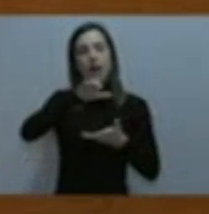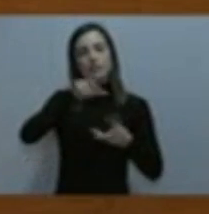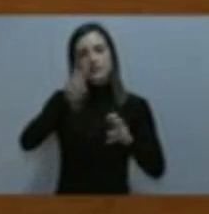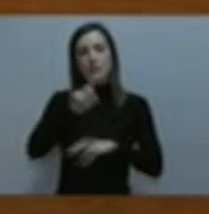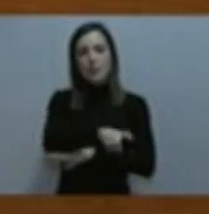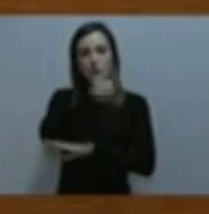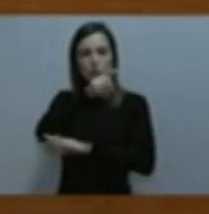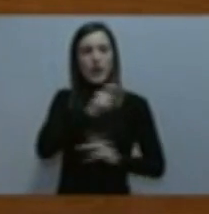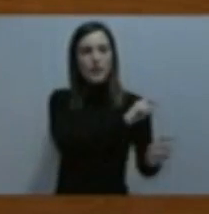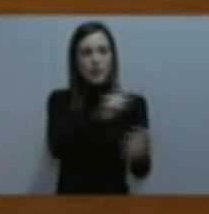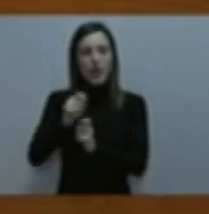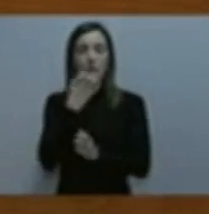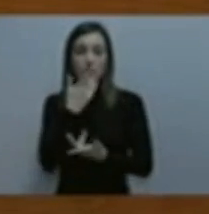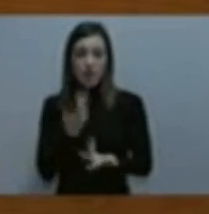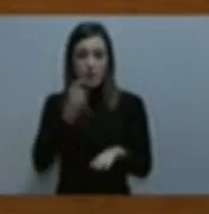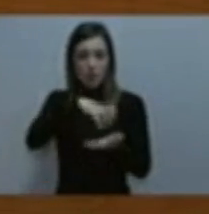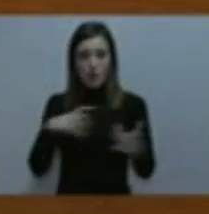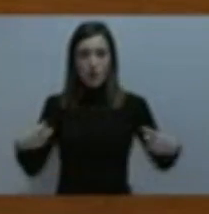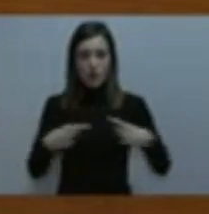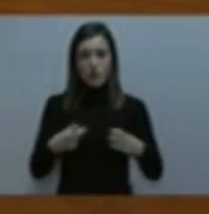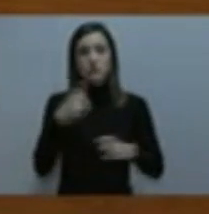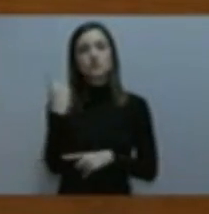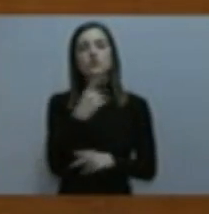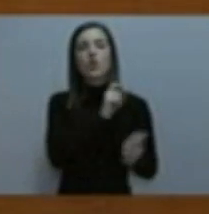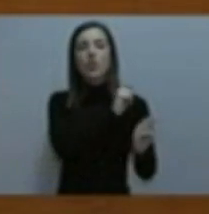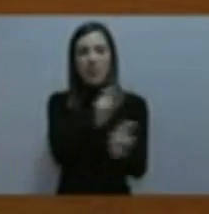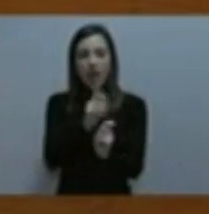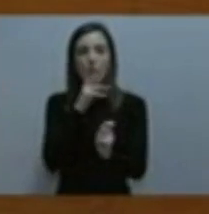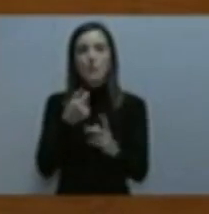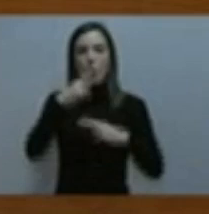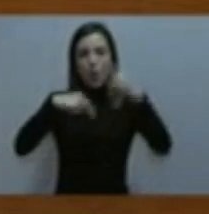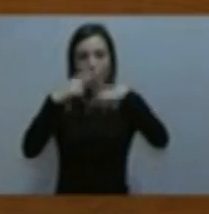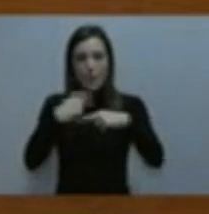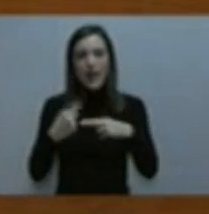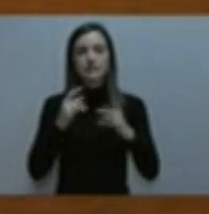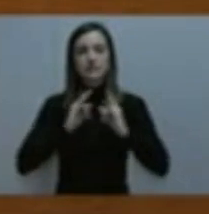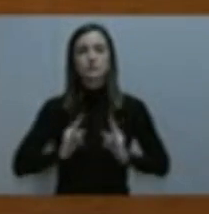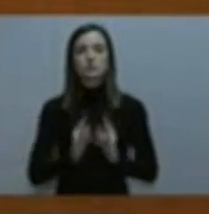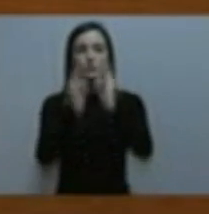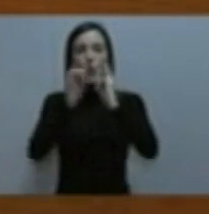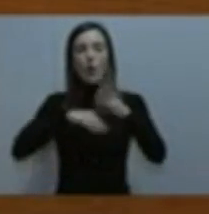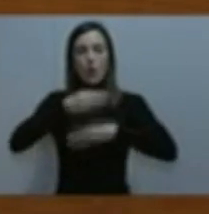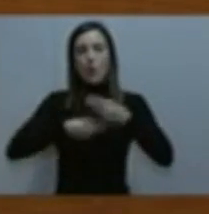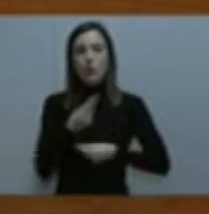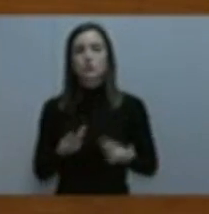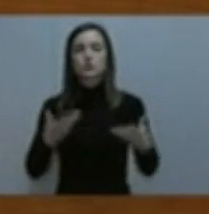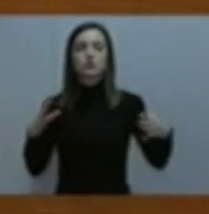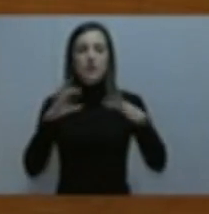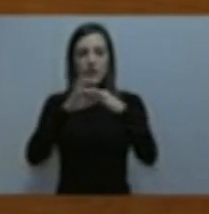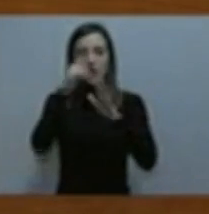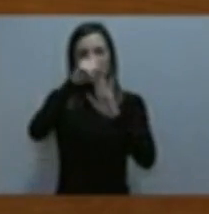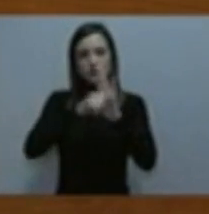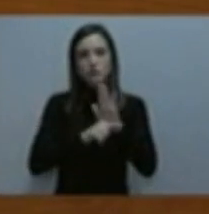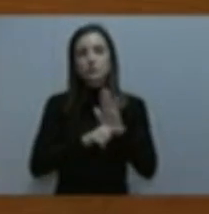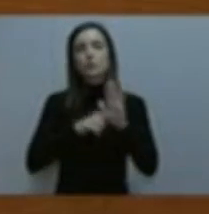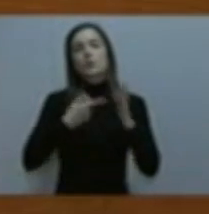la regasificadora, solo pueden otorgarse para obras, instalaciones o usos que se ajusten a las determinaciones establecidas